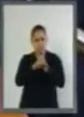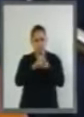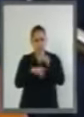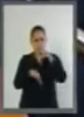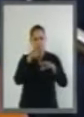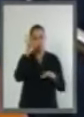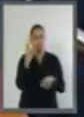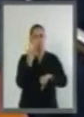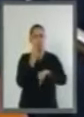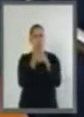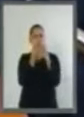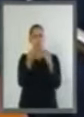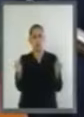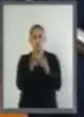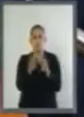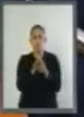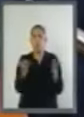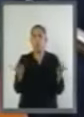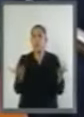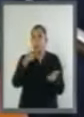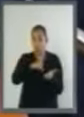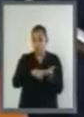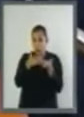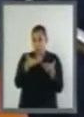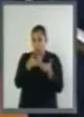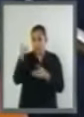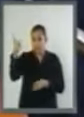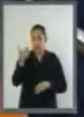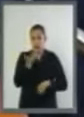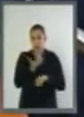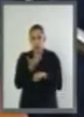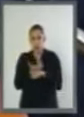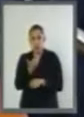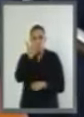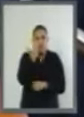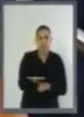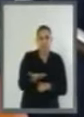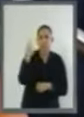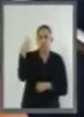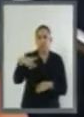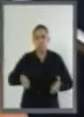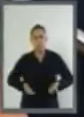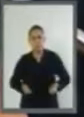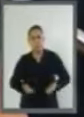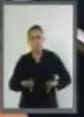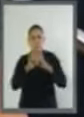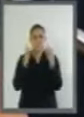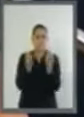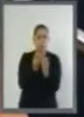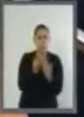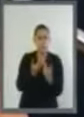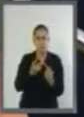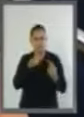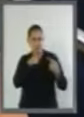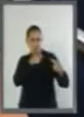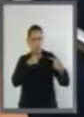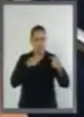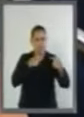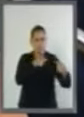la pelea que el gobierno norteamericano está llevando. Ellos son los responsables de esta política en el